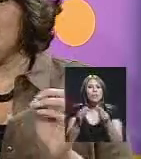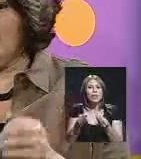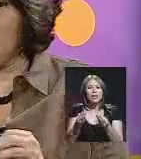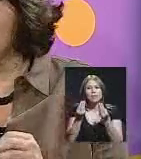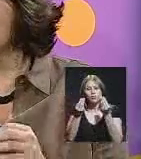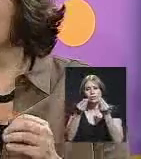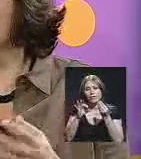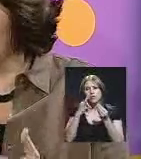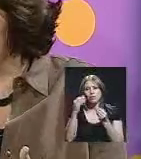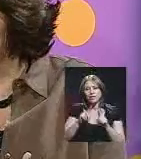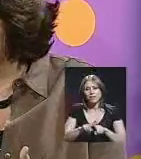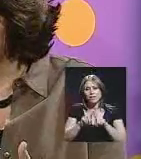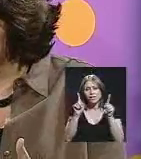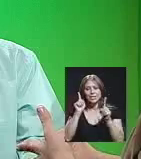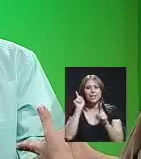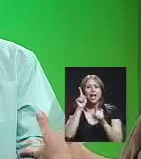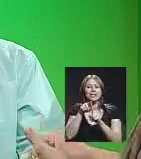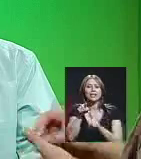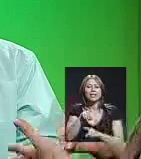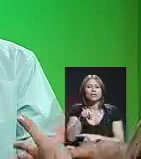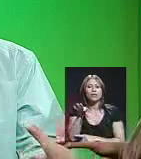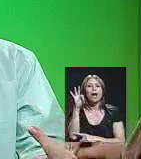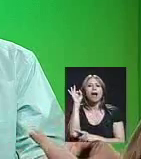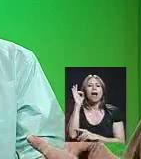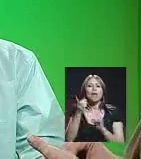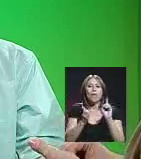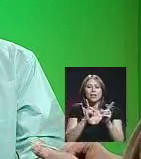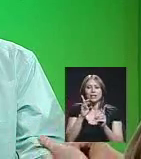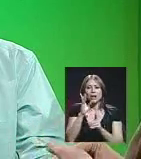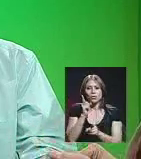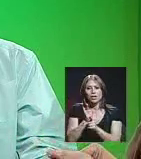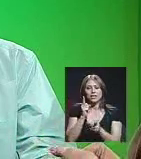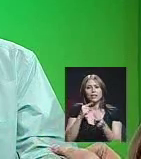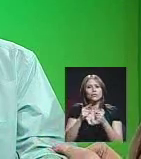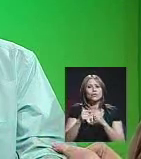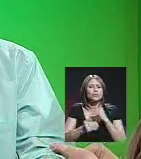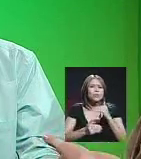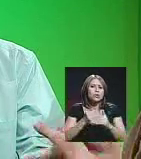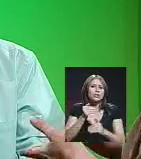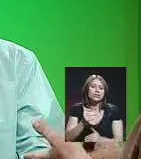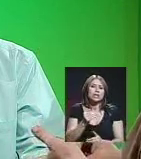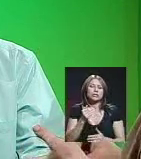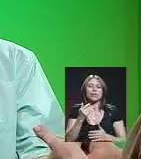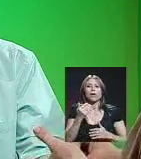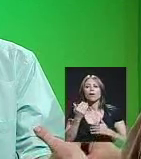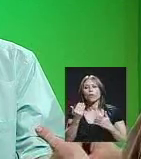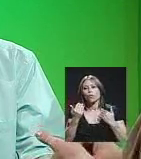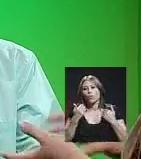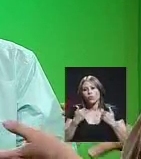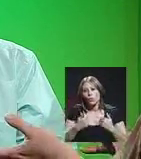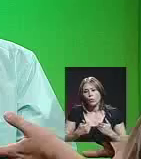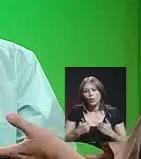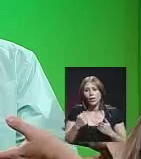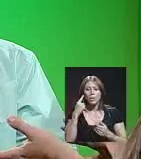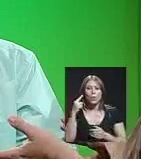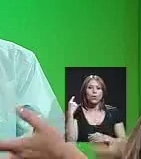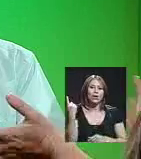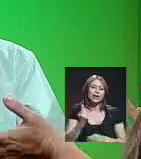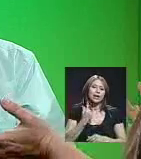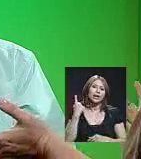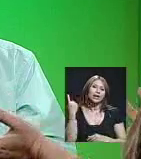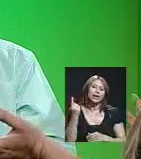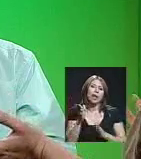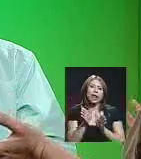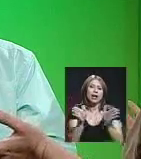diferentes hasta que encuentran cuál es la correcta. Entonces es un proceso tan tedioso que por lo general cuando terminan de